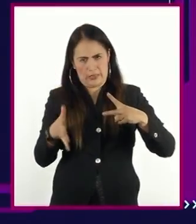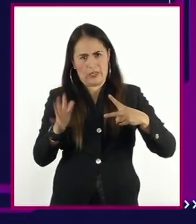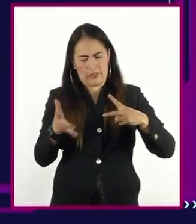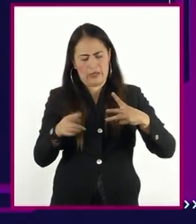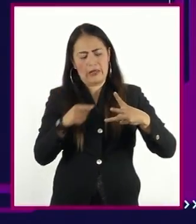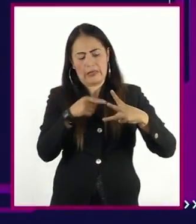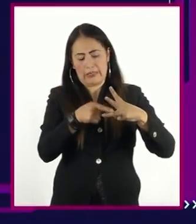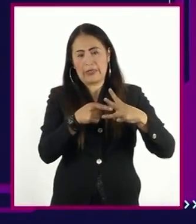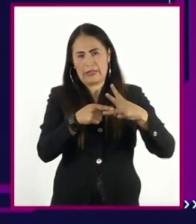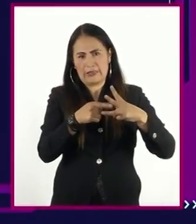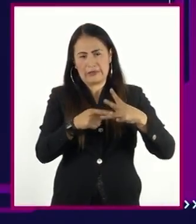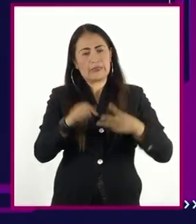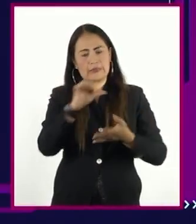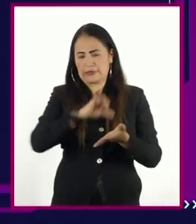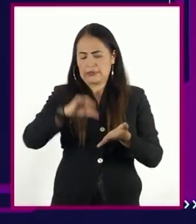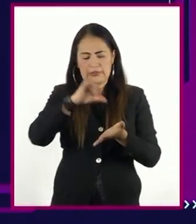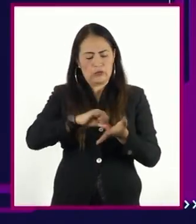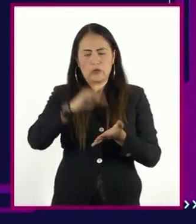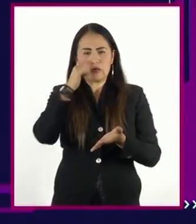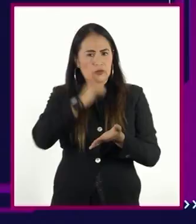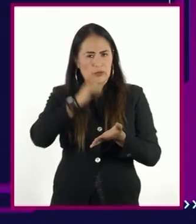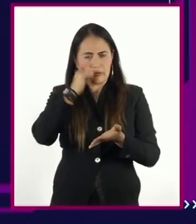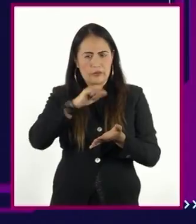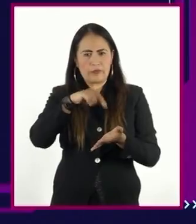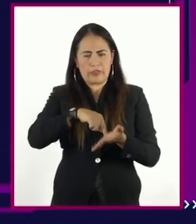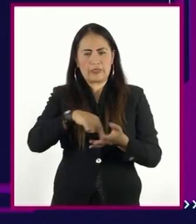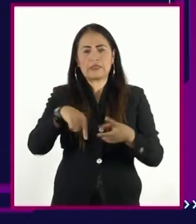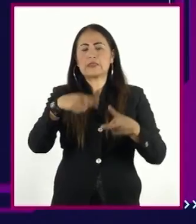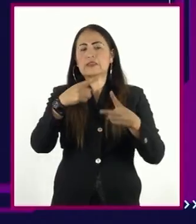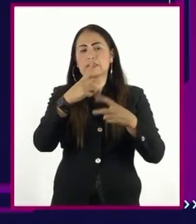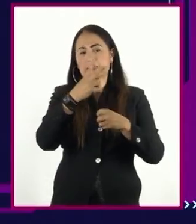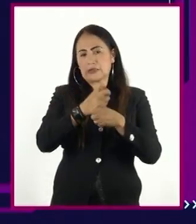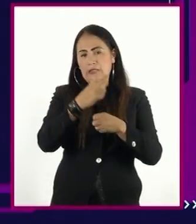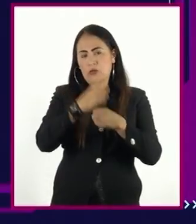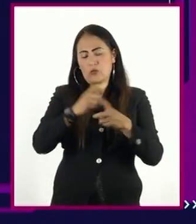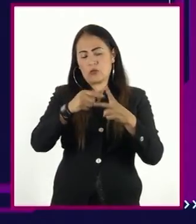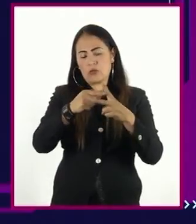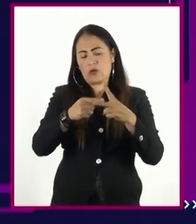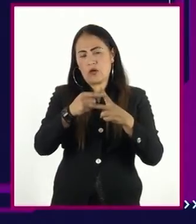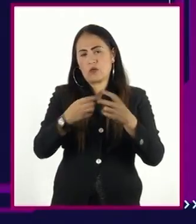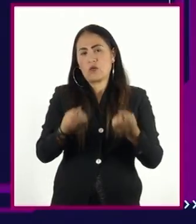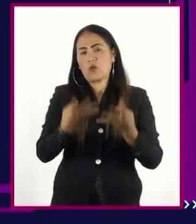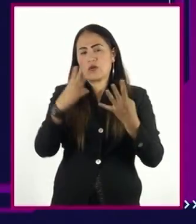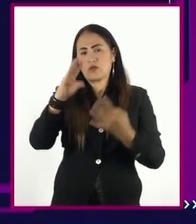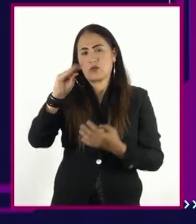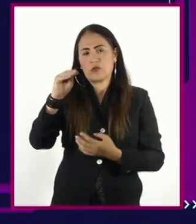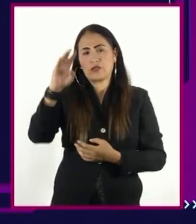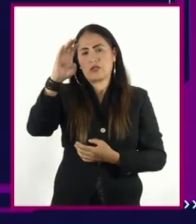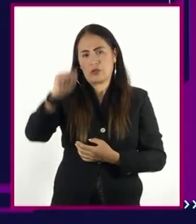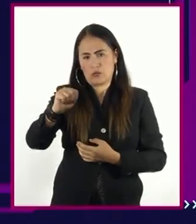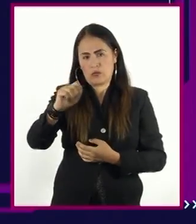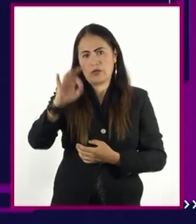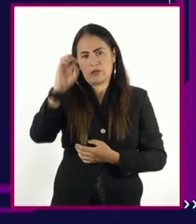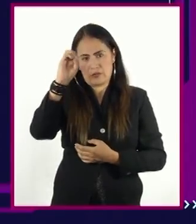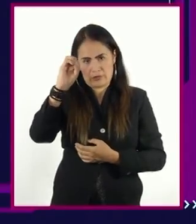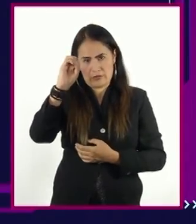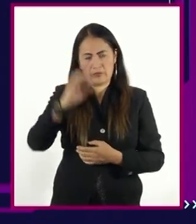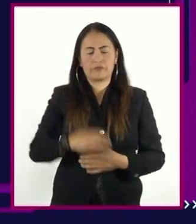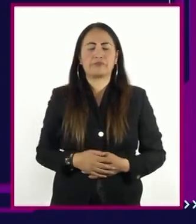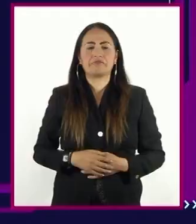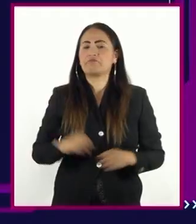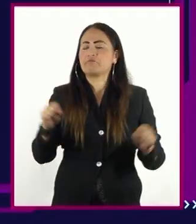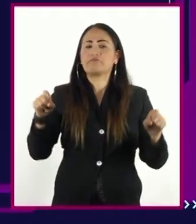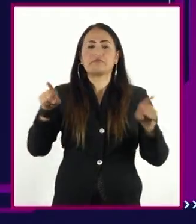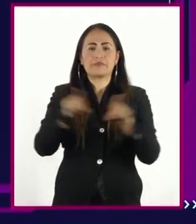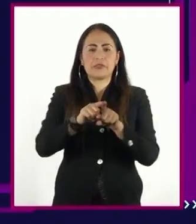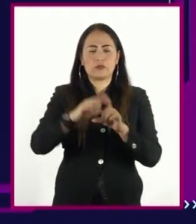sin perder el centro del círculo, y marcamos el segundo ángulo, que es de 99 grados. Volvemos a hacer lo mismo,